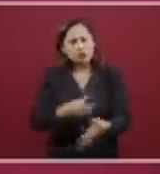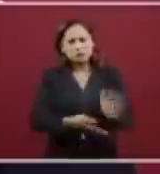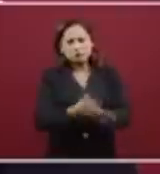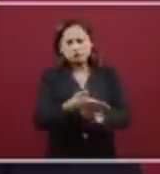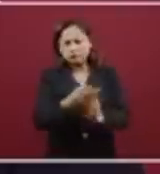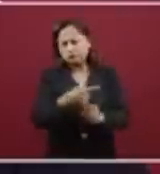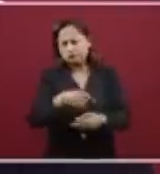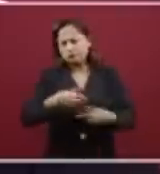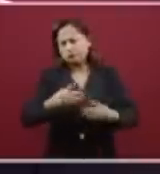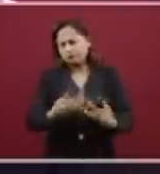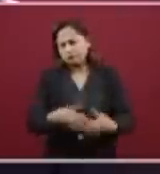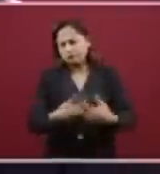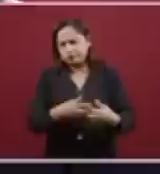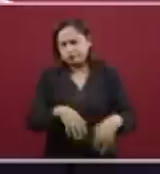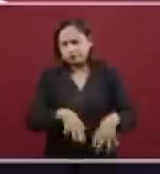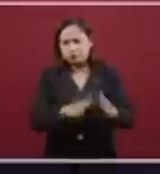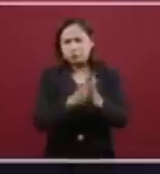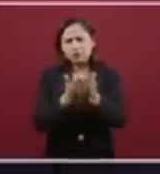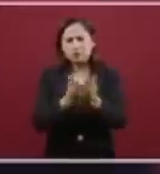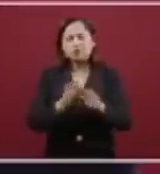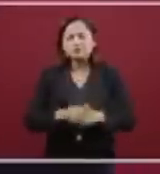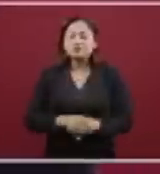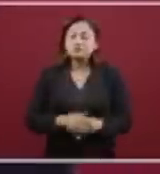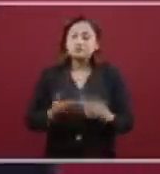voy a pedir